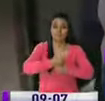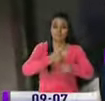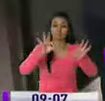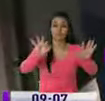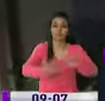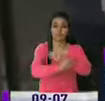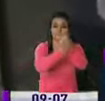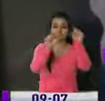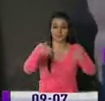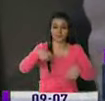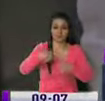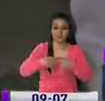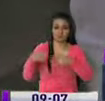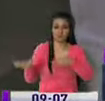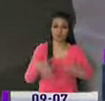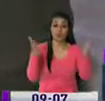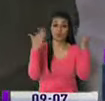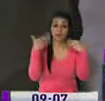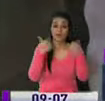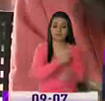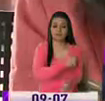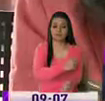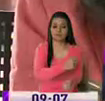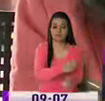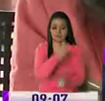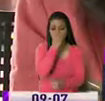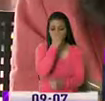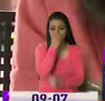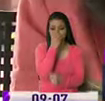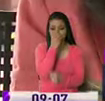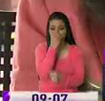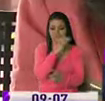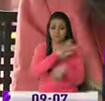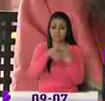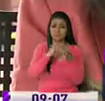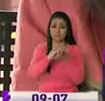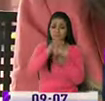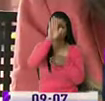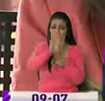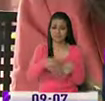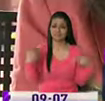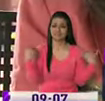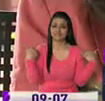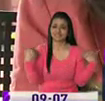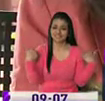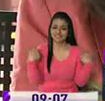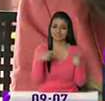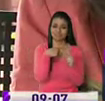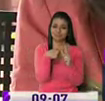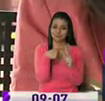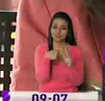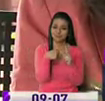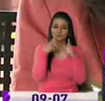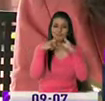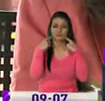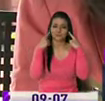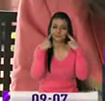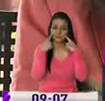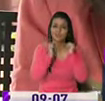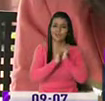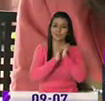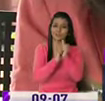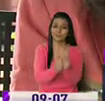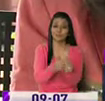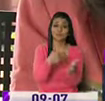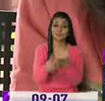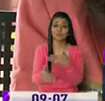Quito y en Guayaquil, en San Borondón. Todos están invitados, traigan buen humor, buenas ganas de acompañarle, no